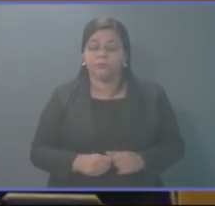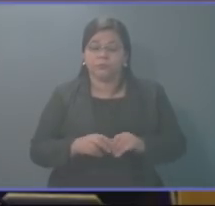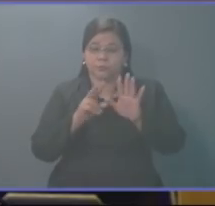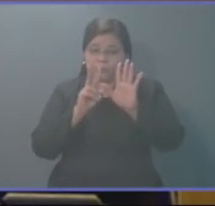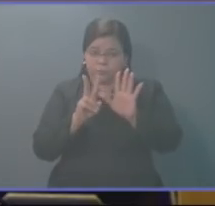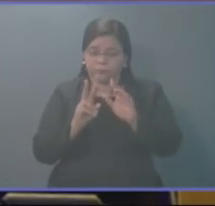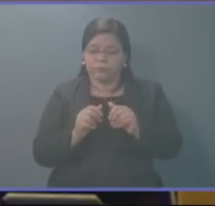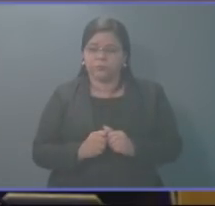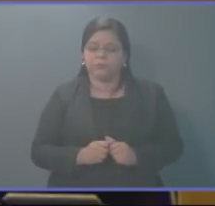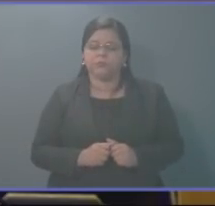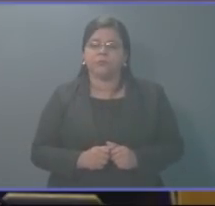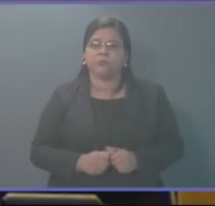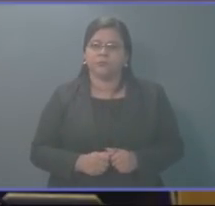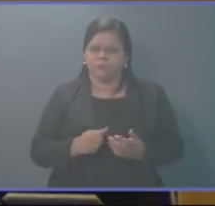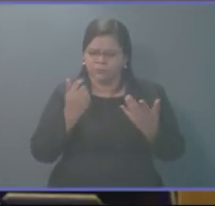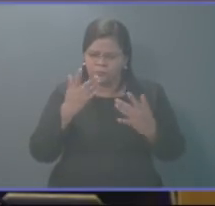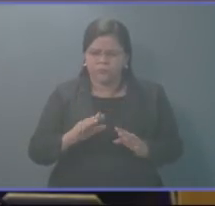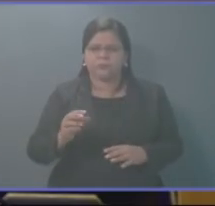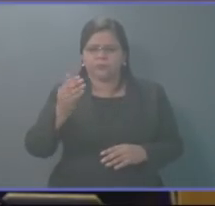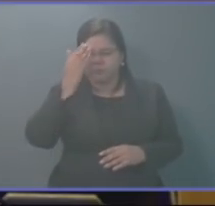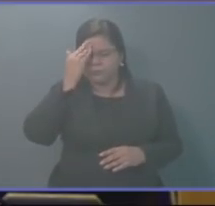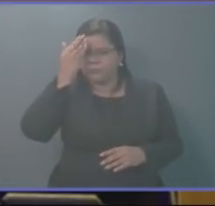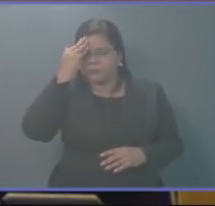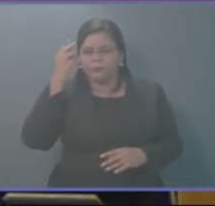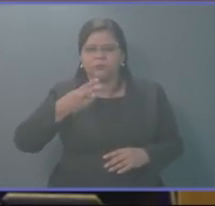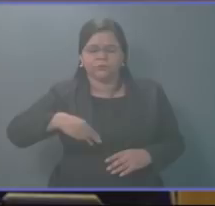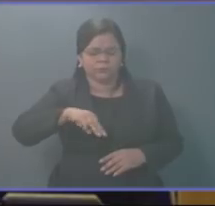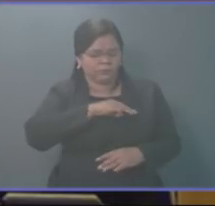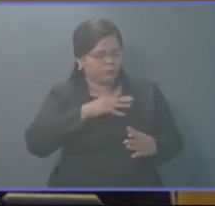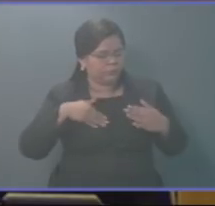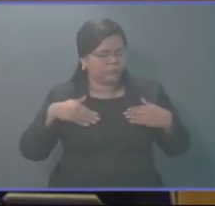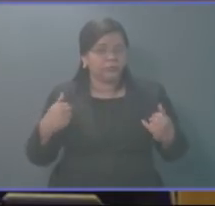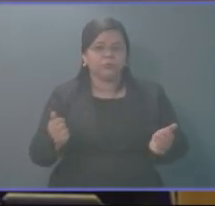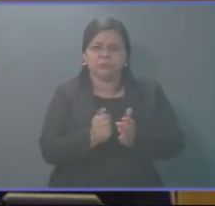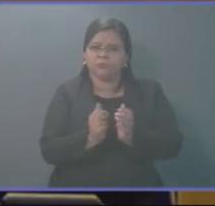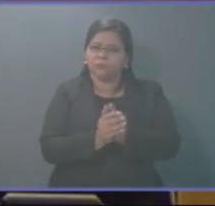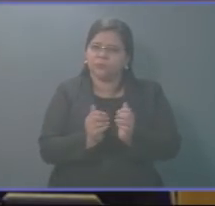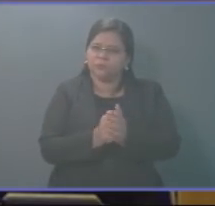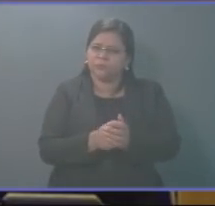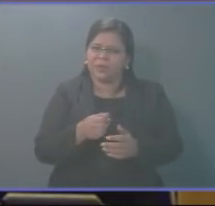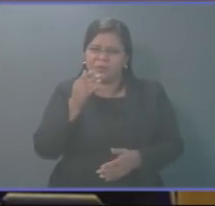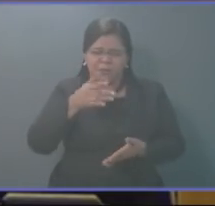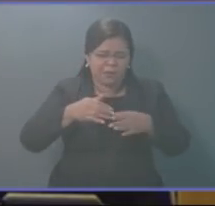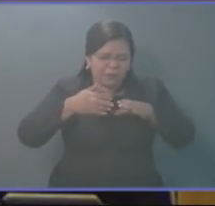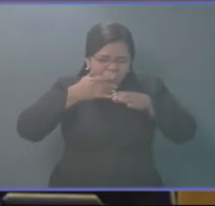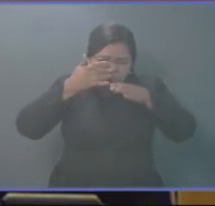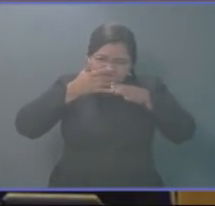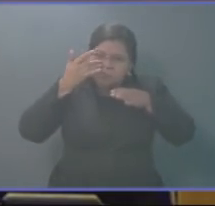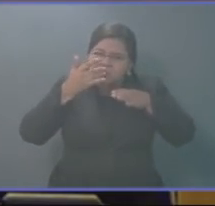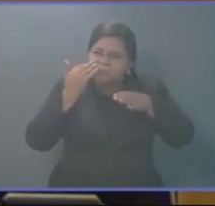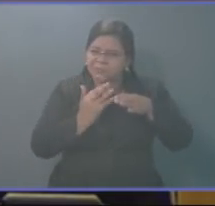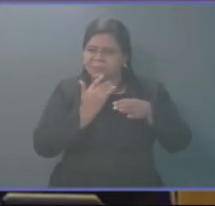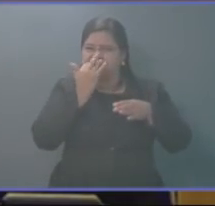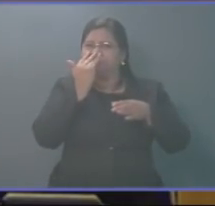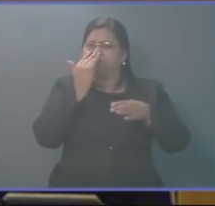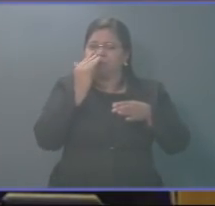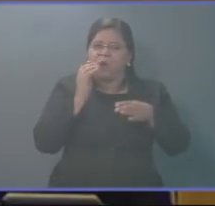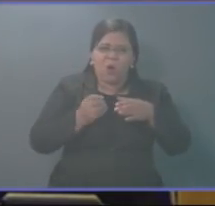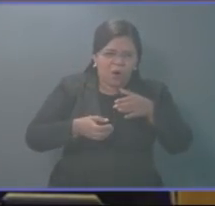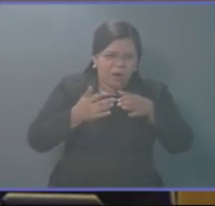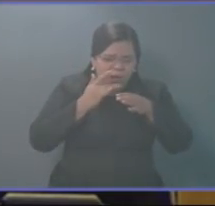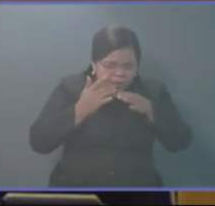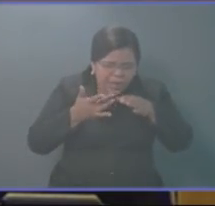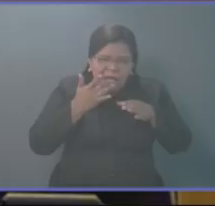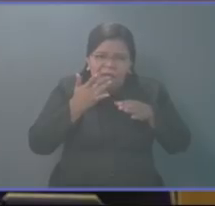7. ¿Identificó el Ministerio de Salud el problema del mal olor y sabor del agua potable brindada por el ANDA